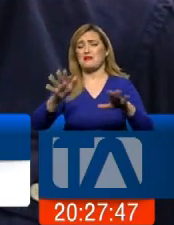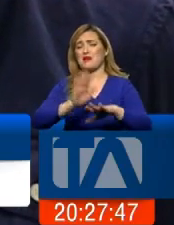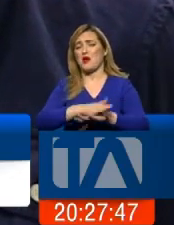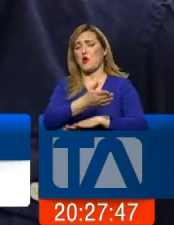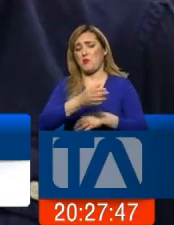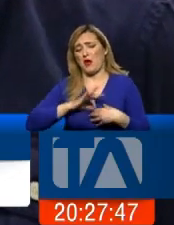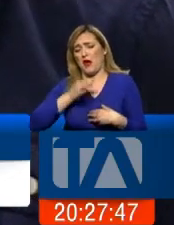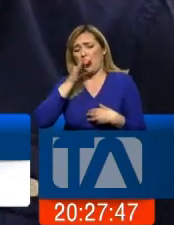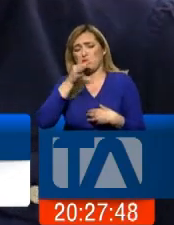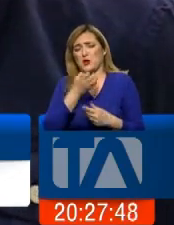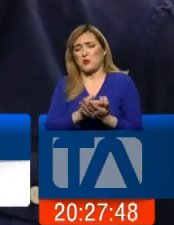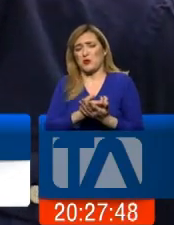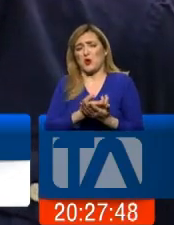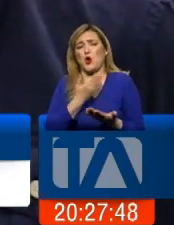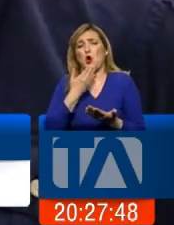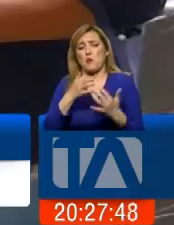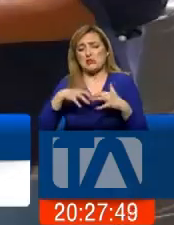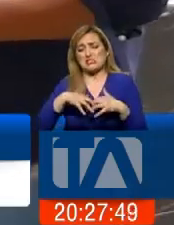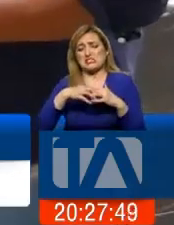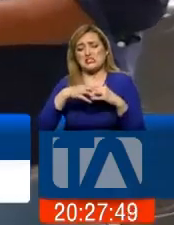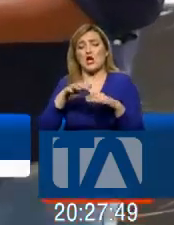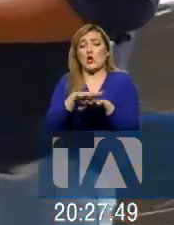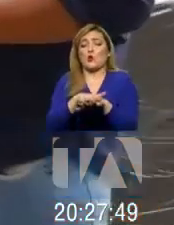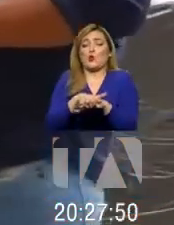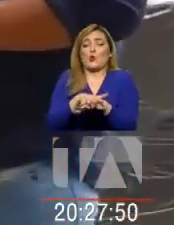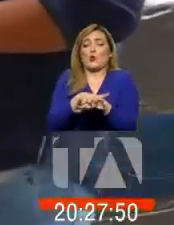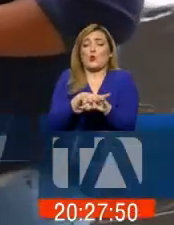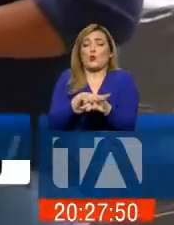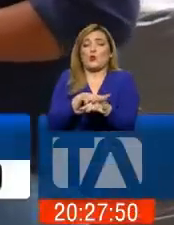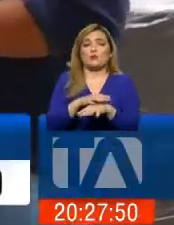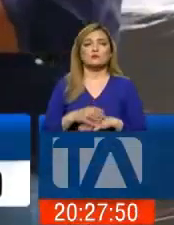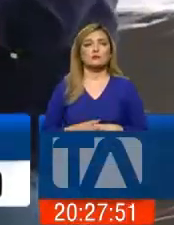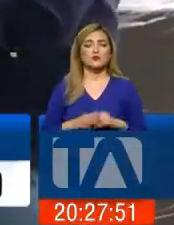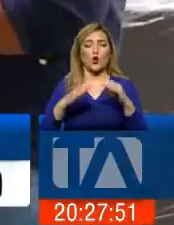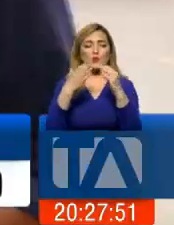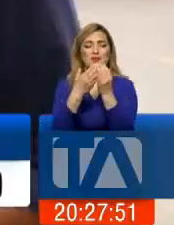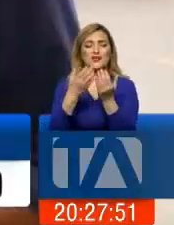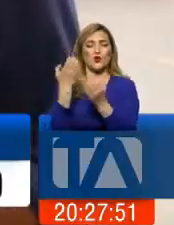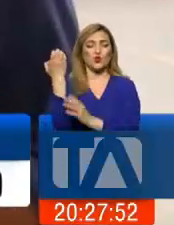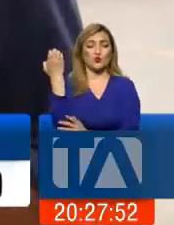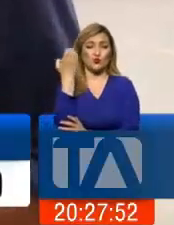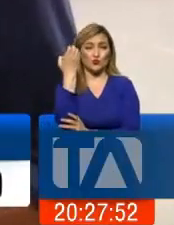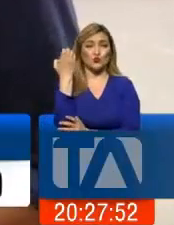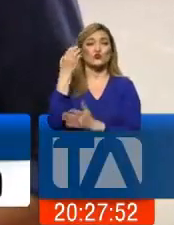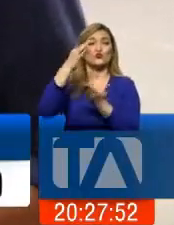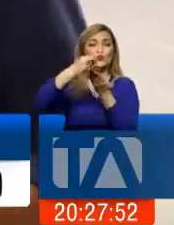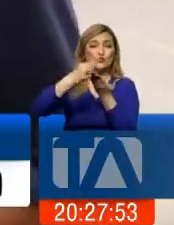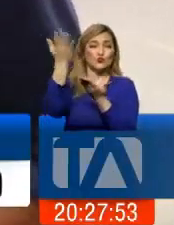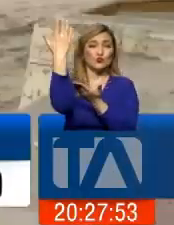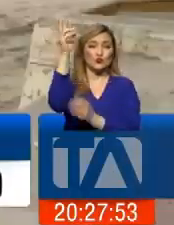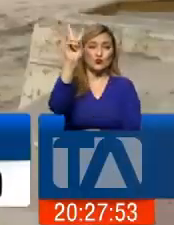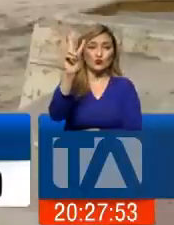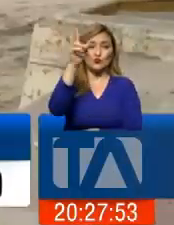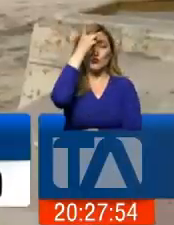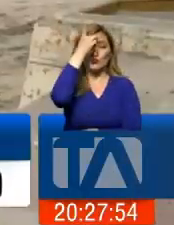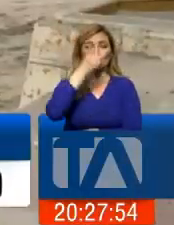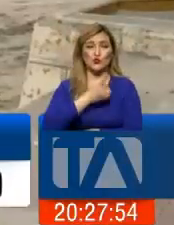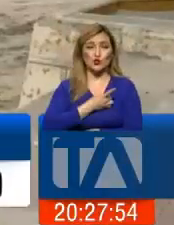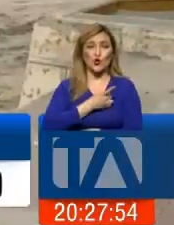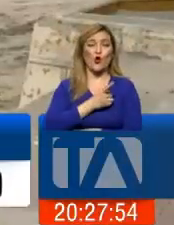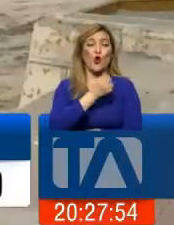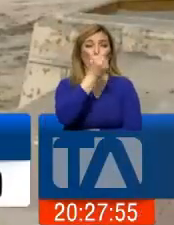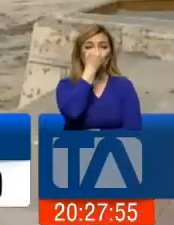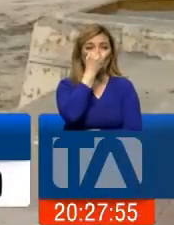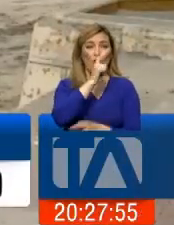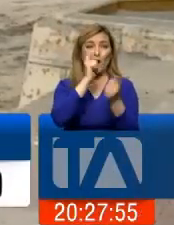y la recuperación económica va a demorar. Fue la motivación principal para que el Comité de Operaciones de Emergencia Cantonal el pasado viernes tomara la decisión de